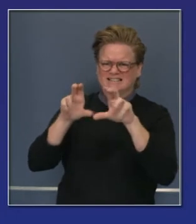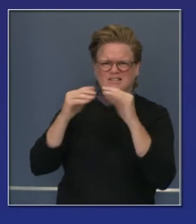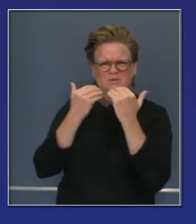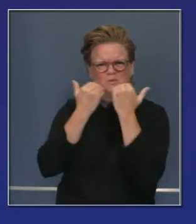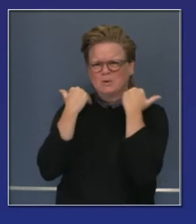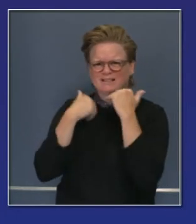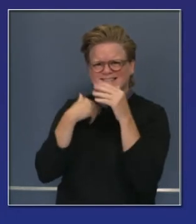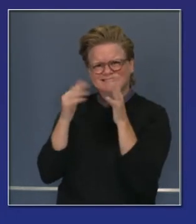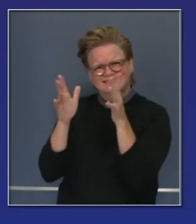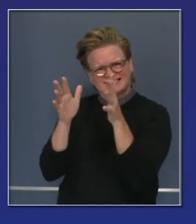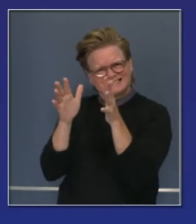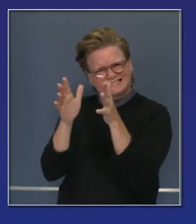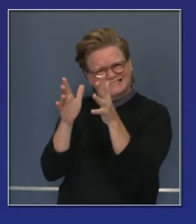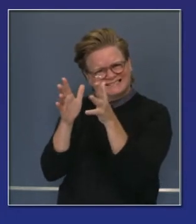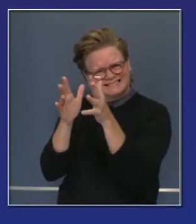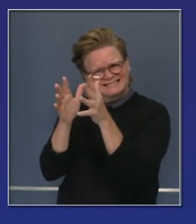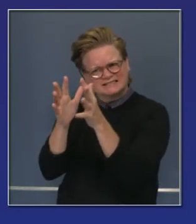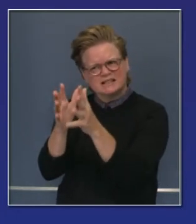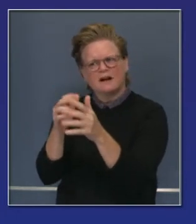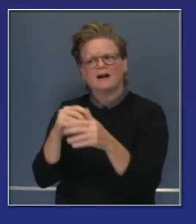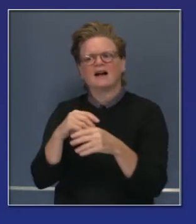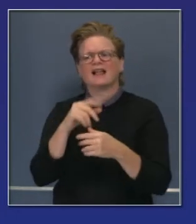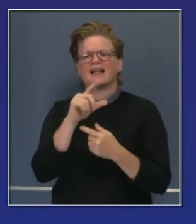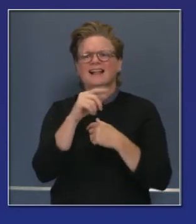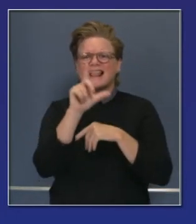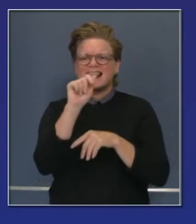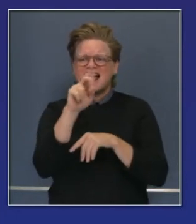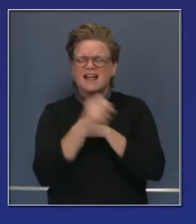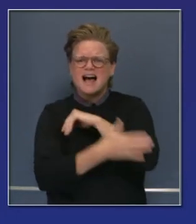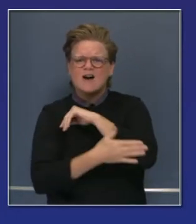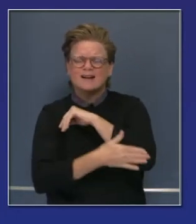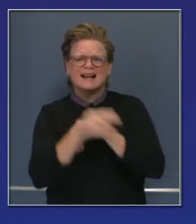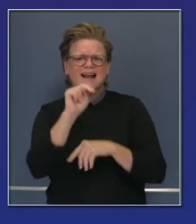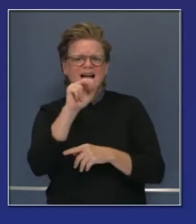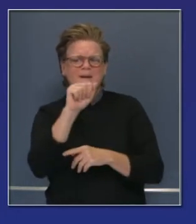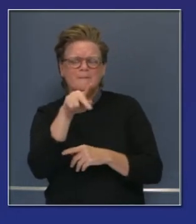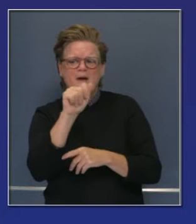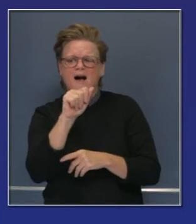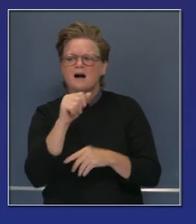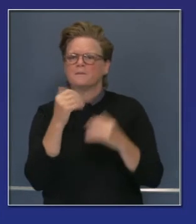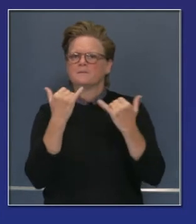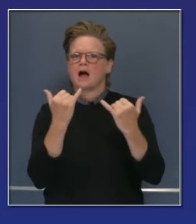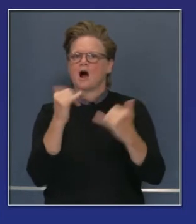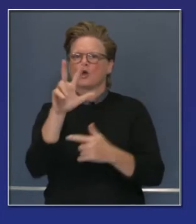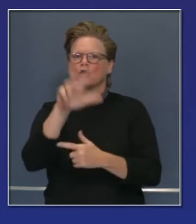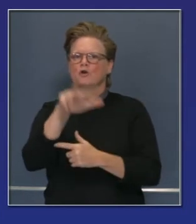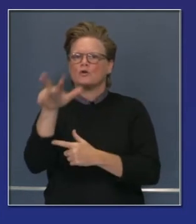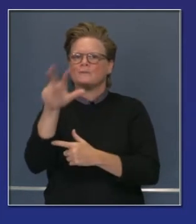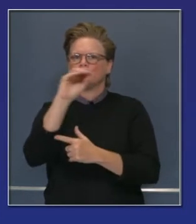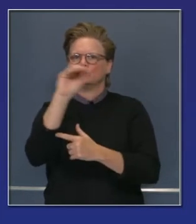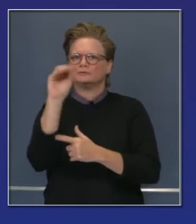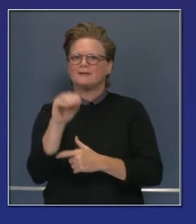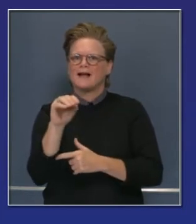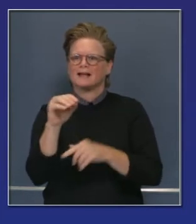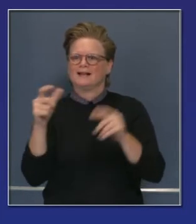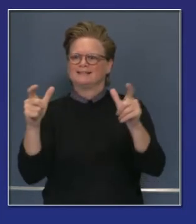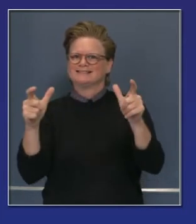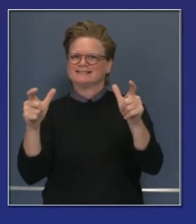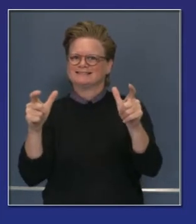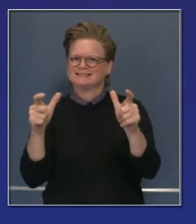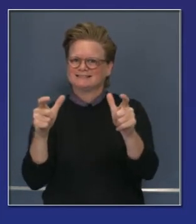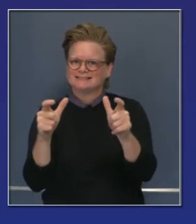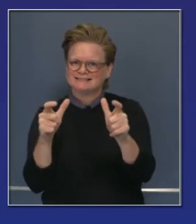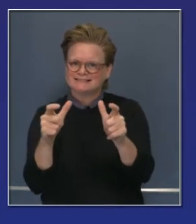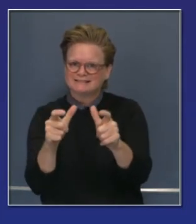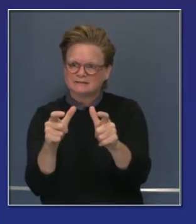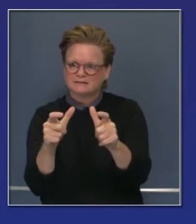El lago Napa, condado de Napa, 33% de contención. La última vez que hablé con ustedes el miércoles,